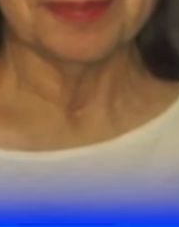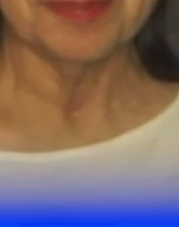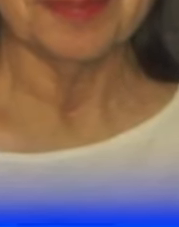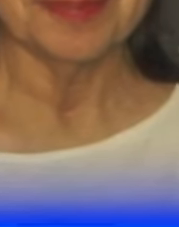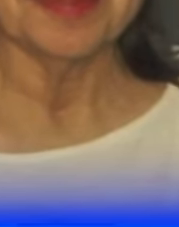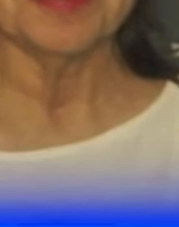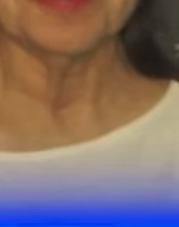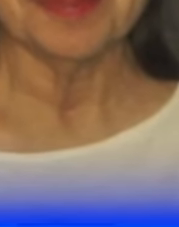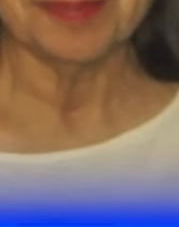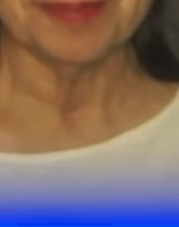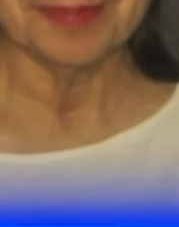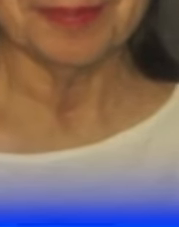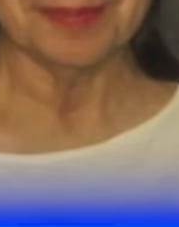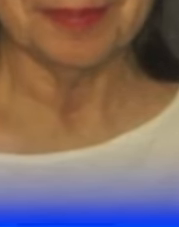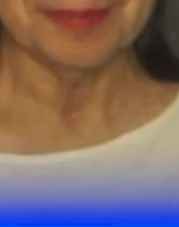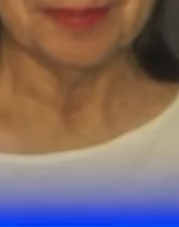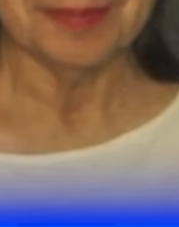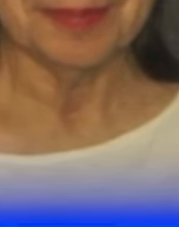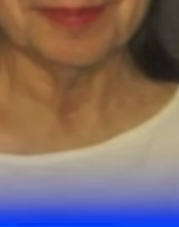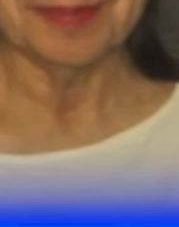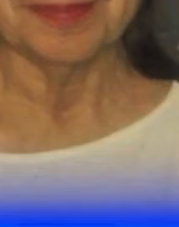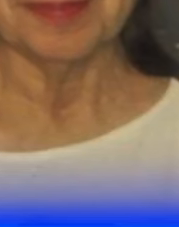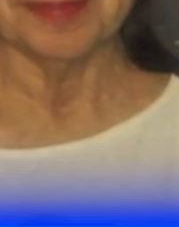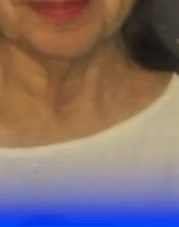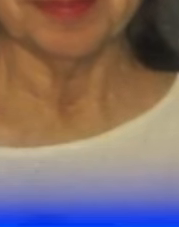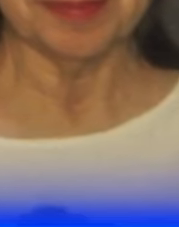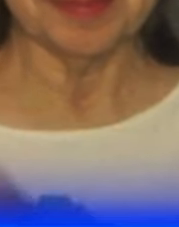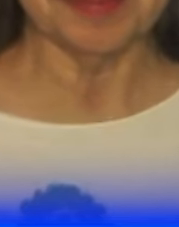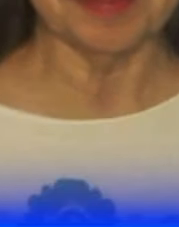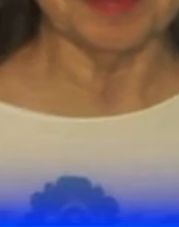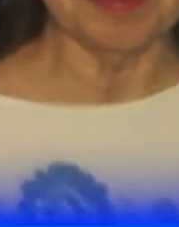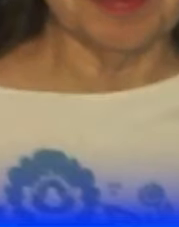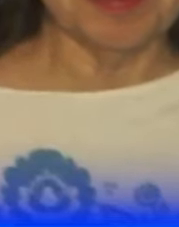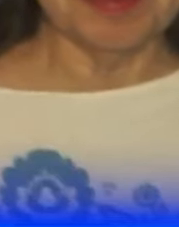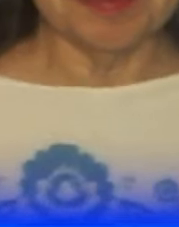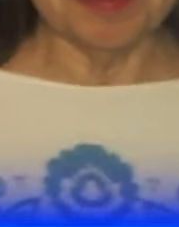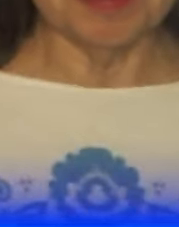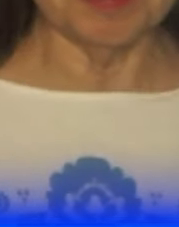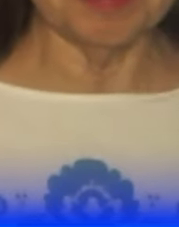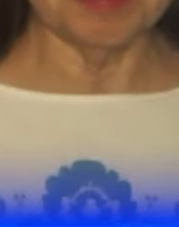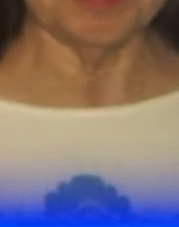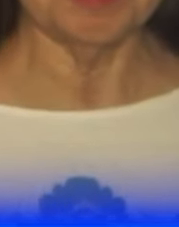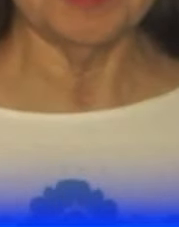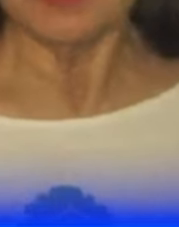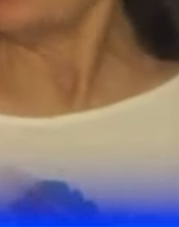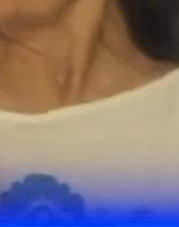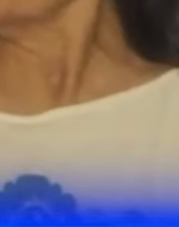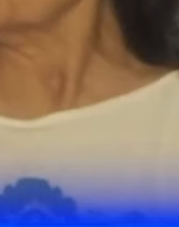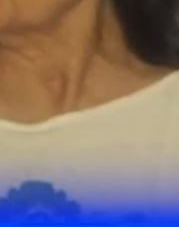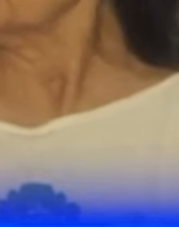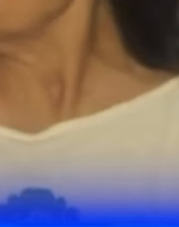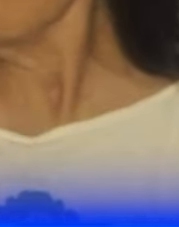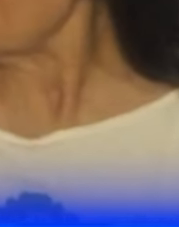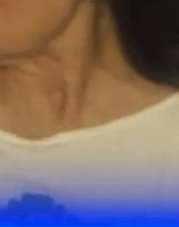Hola, hola, ¿cómo están queridos primos? ¿Todo bien? Bienvenidos a una nueva reacción del canal de la tía Norma. Y